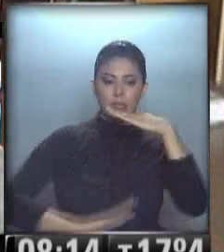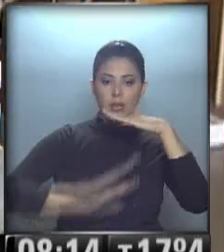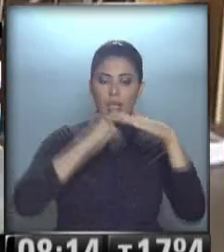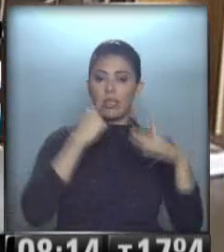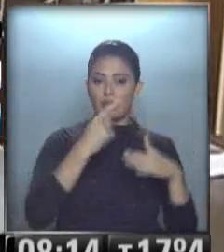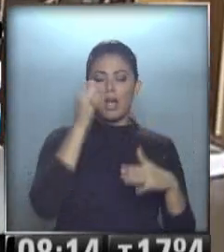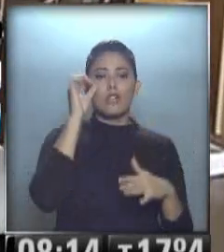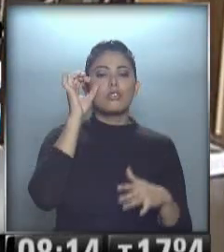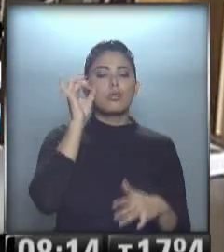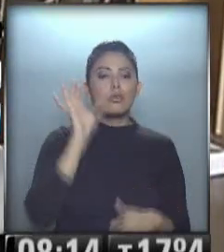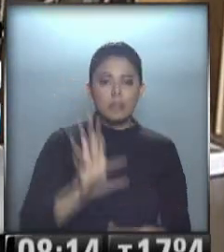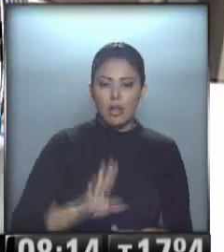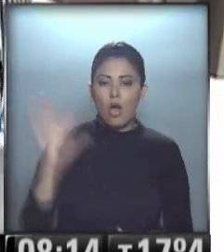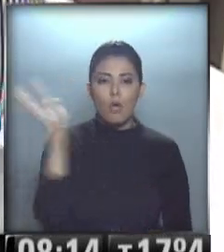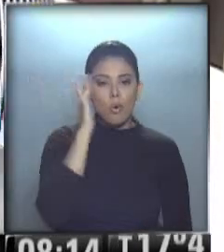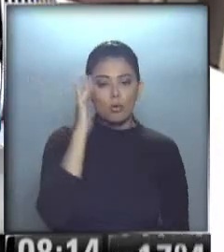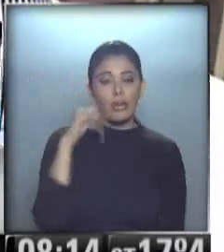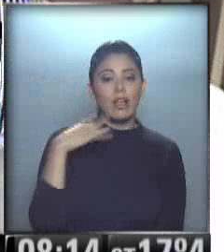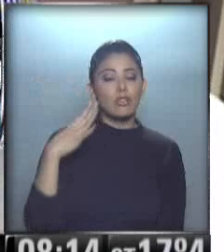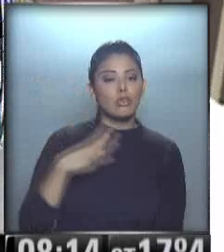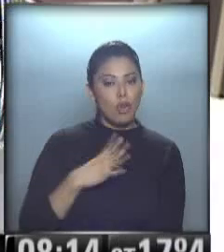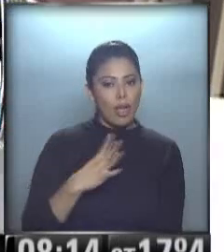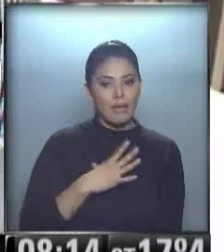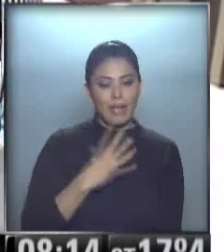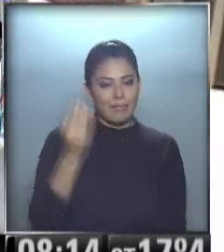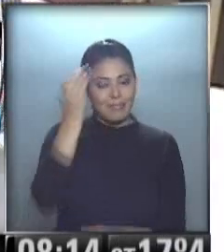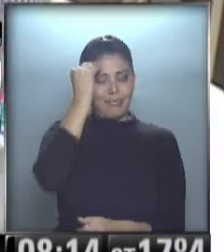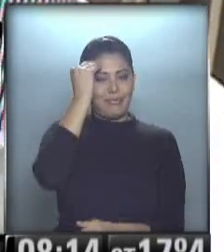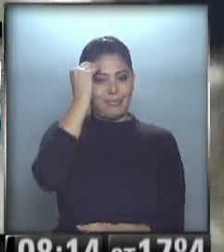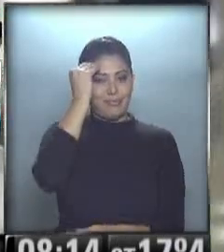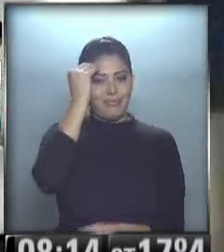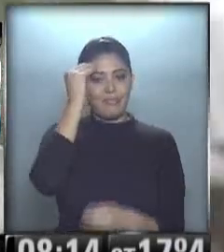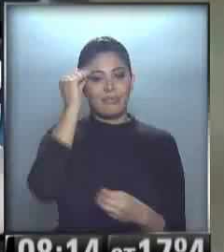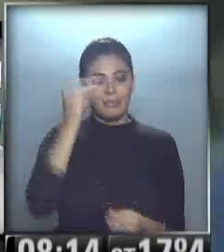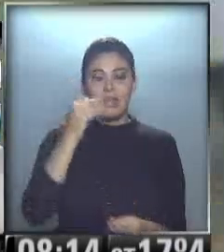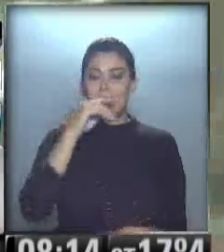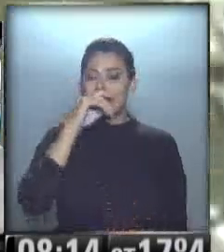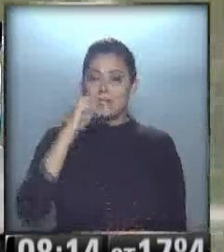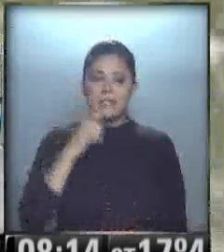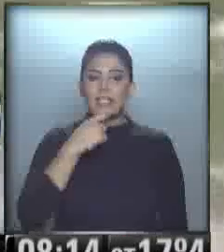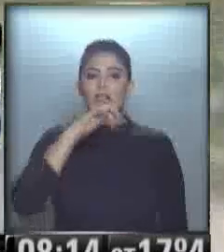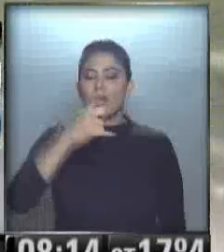la matriz cultural nuestra, que todavía no nos hemos sacado de encima, que es la de los golpes de Estado, la de